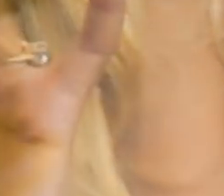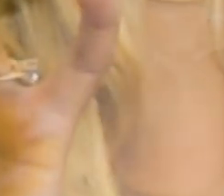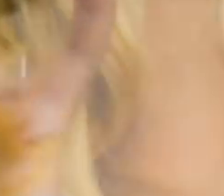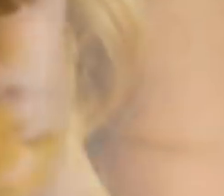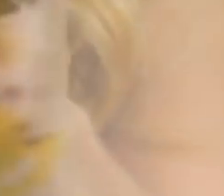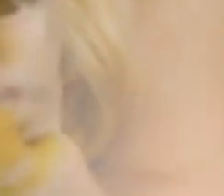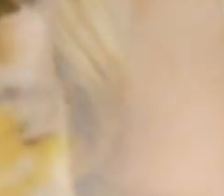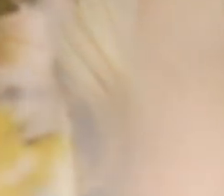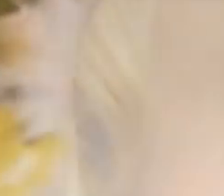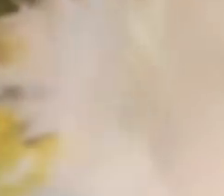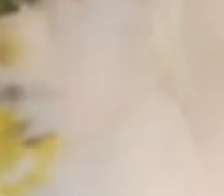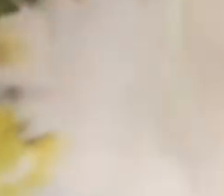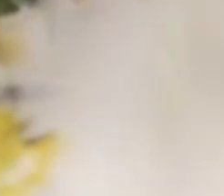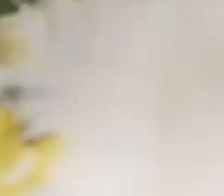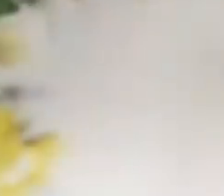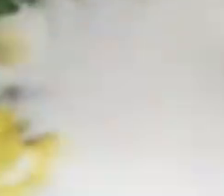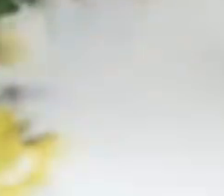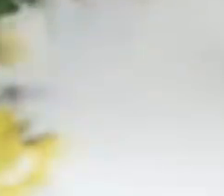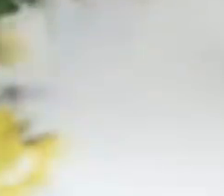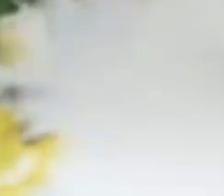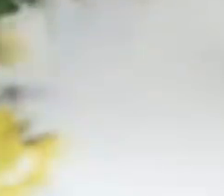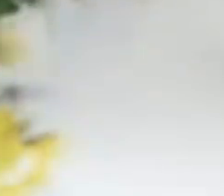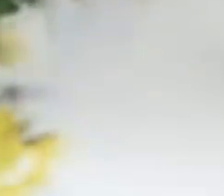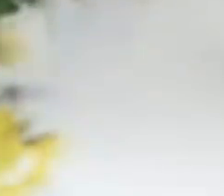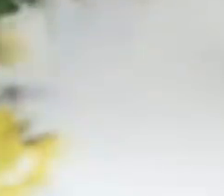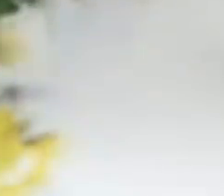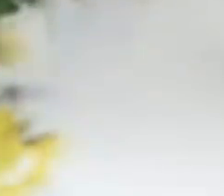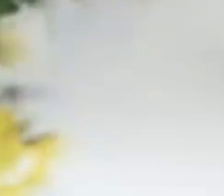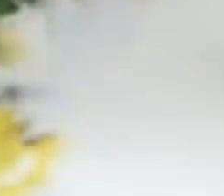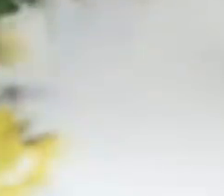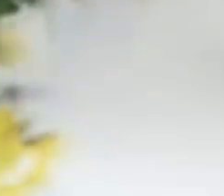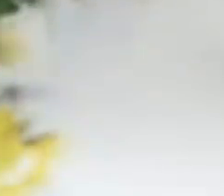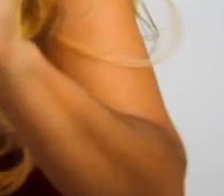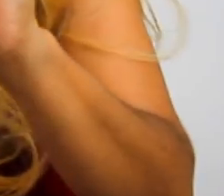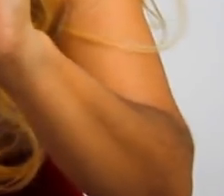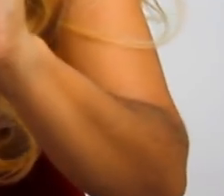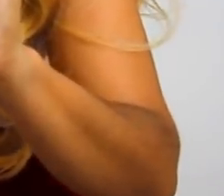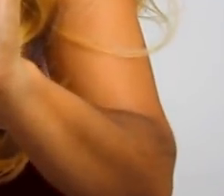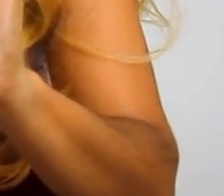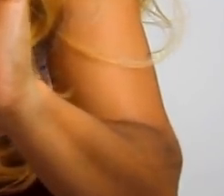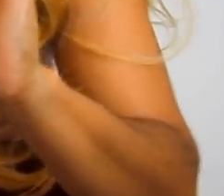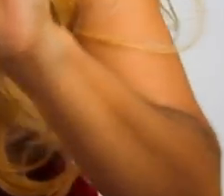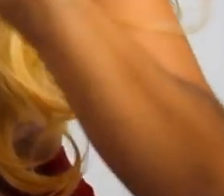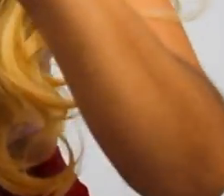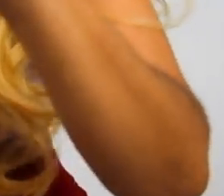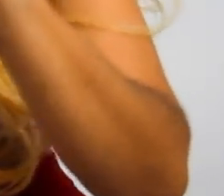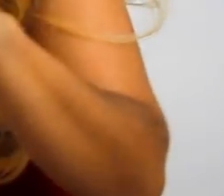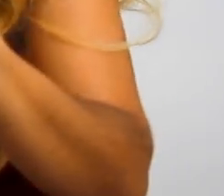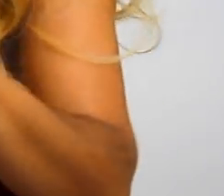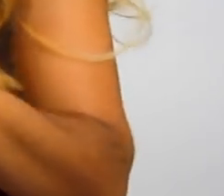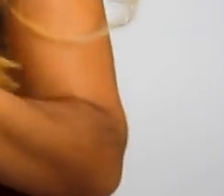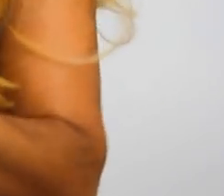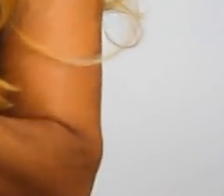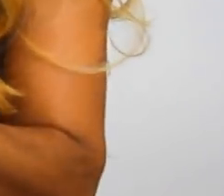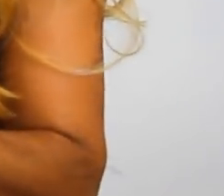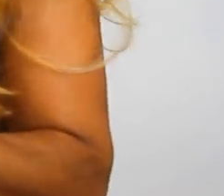para tapar tus imperfecciones gracias a la crema Aracelis. Y recuerda que si tú te